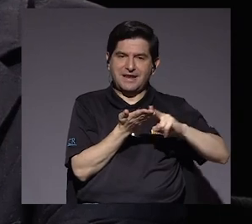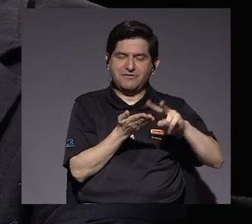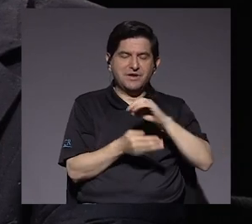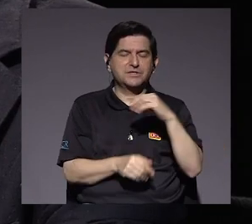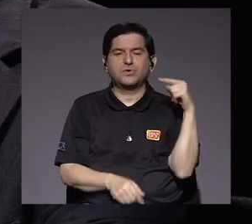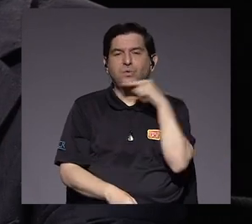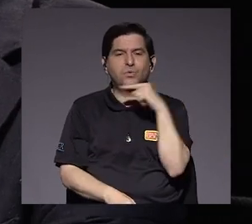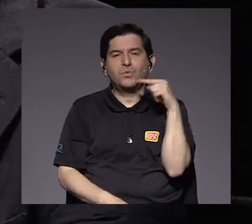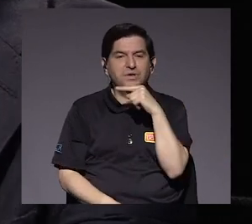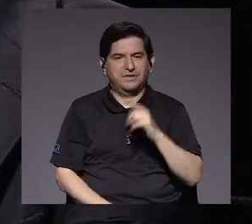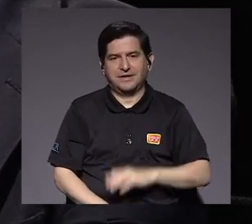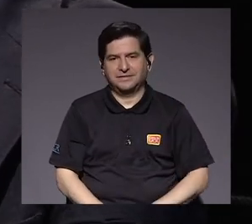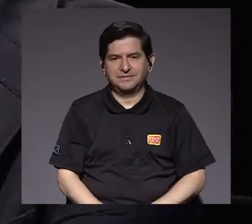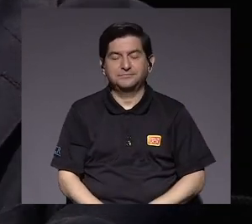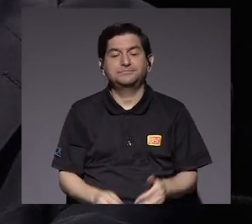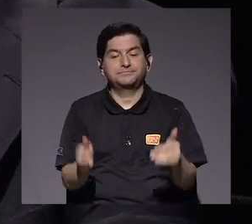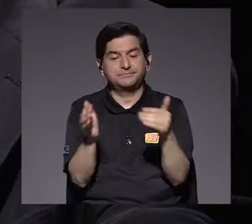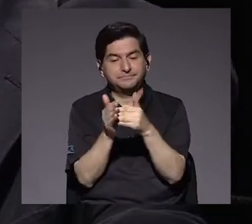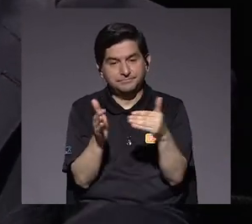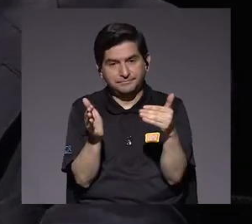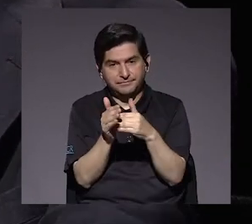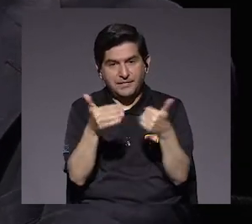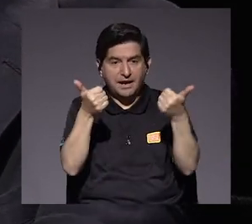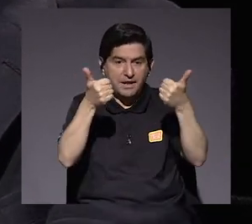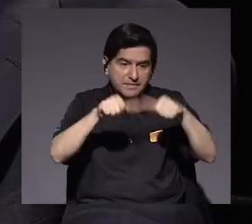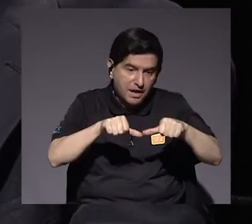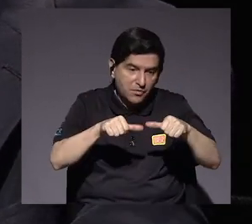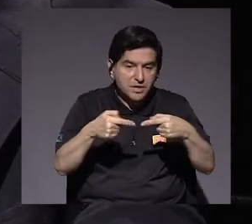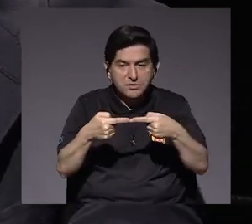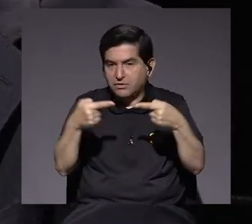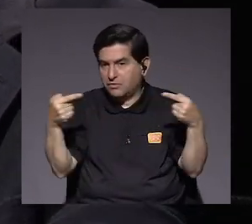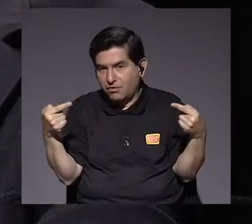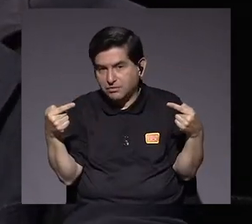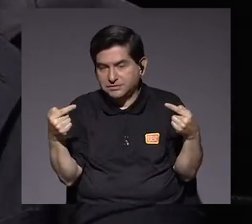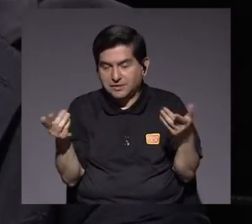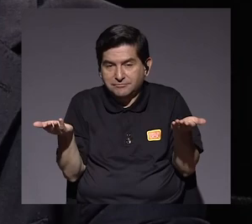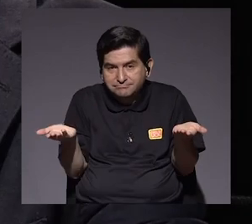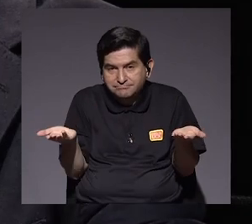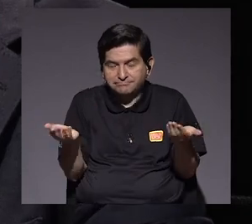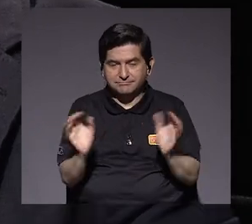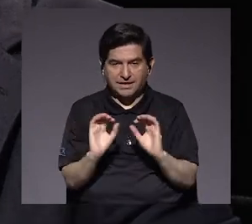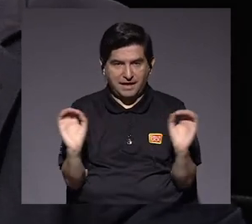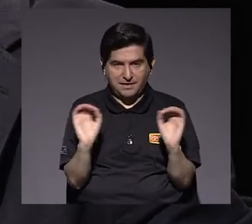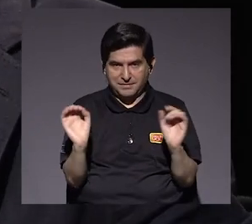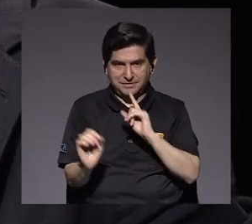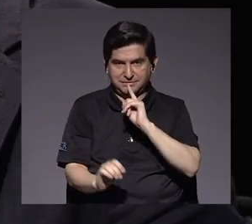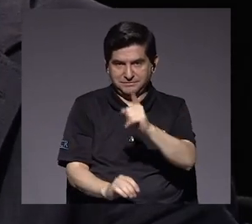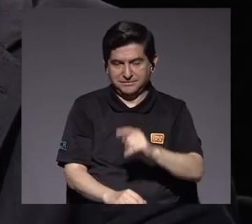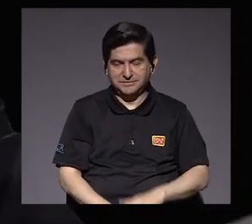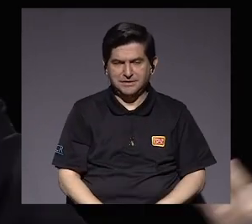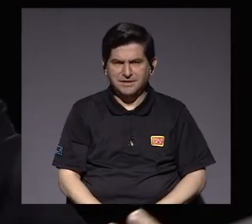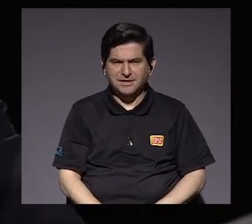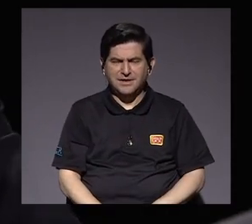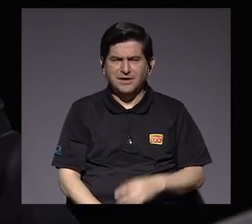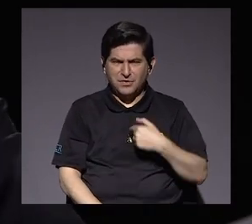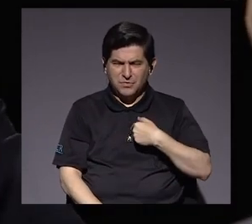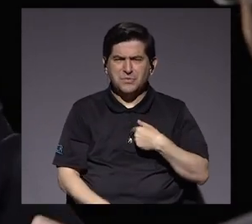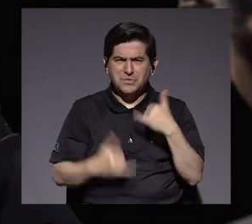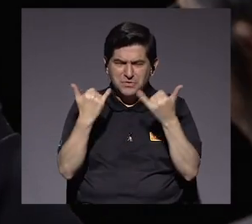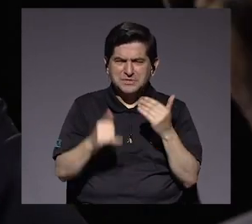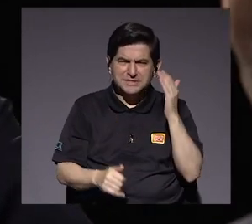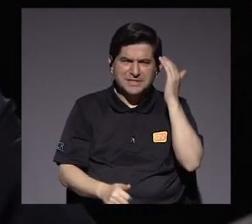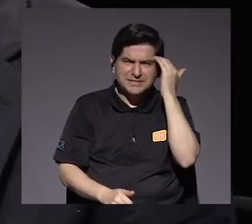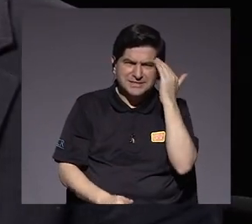Nacional o del Partido de Unidad Social Cristiana, lo cual, de nuevo, podemos estar de acuerdo, podemos estar en desacuerdo, es un hecho. Nada más, para decirlo de esa forma. ¿Era predecible que estallara